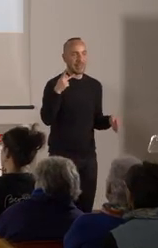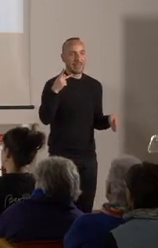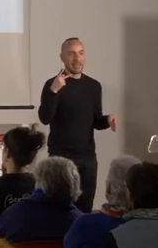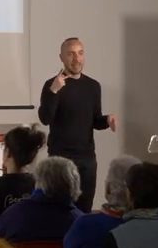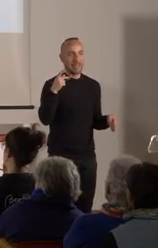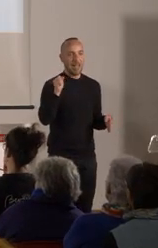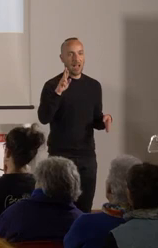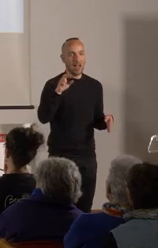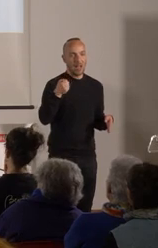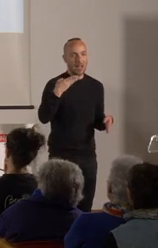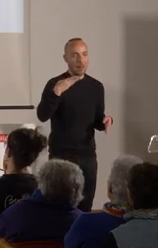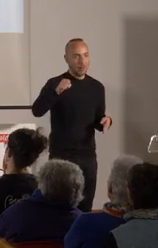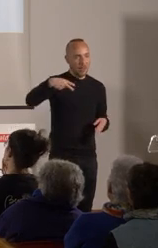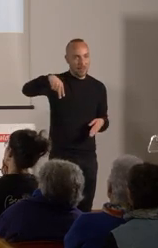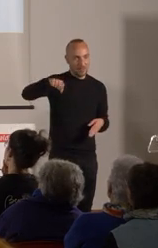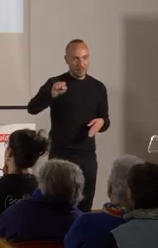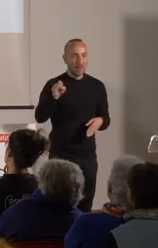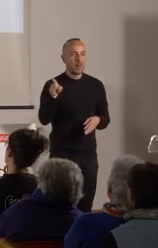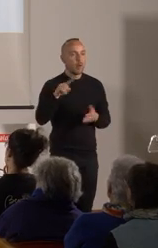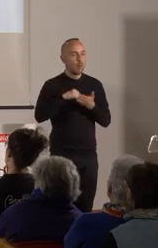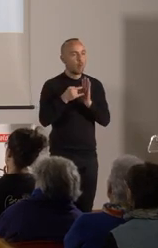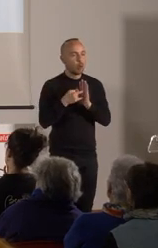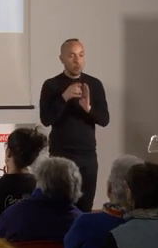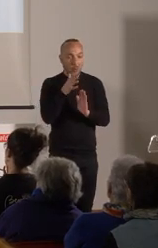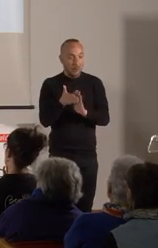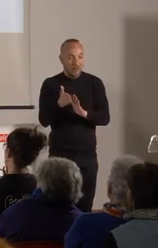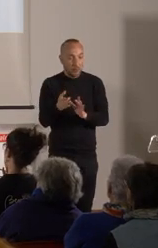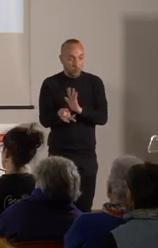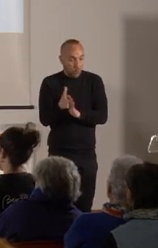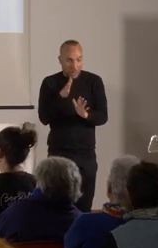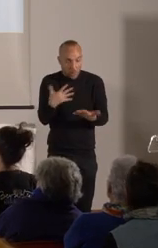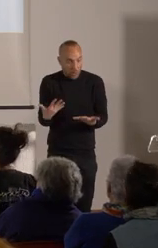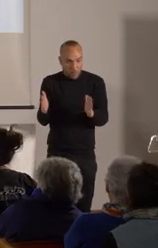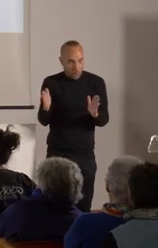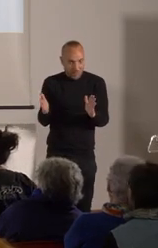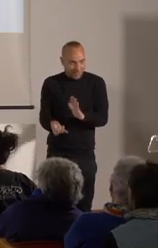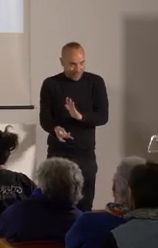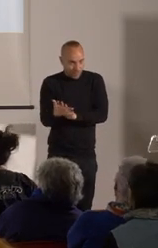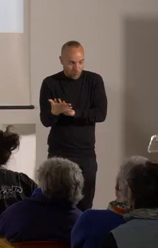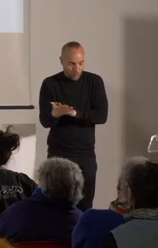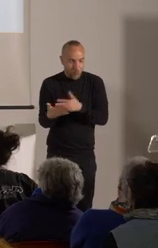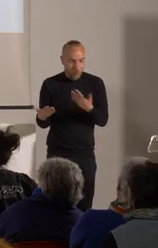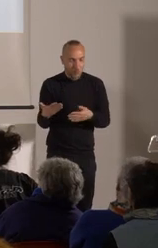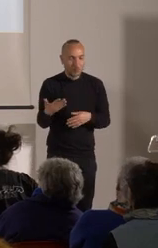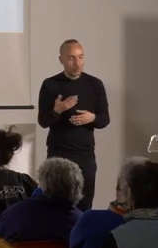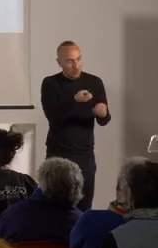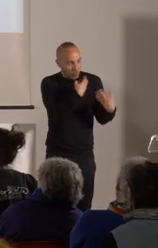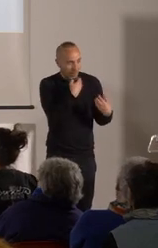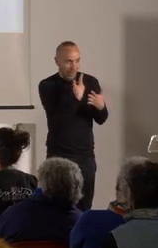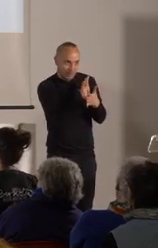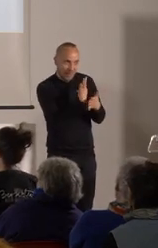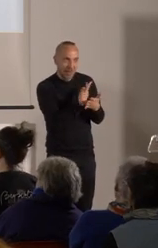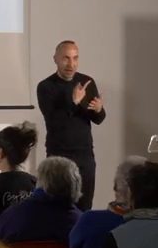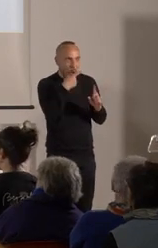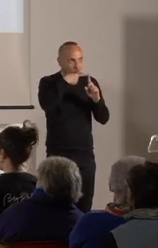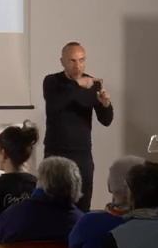proyecto que está surgiendo ahora mismo y, bueno, contándonos un poquito cuál es vuestro objetivo